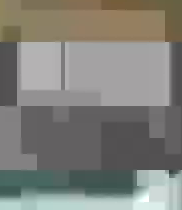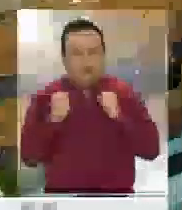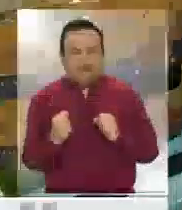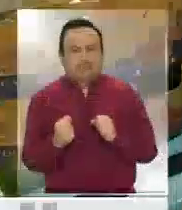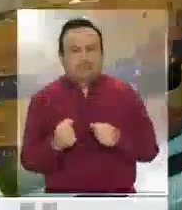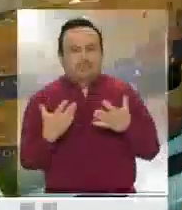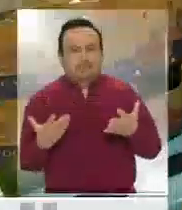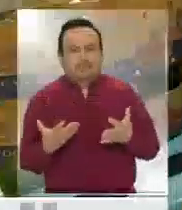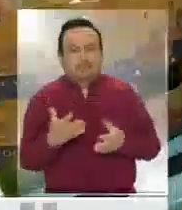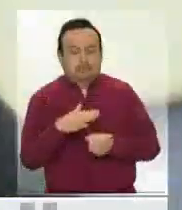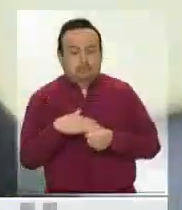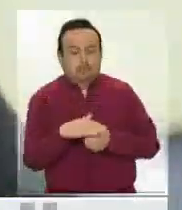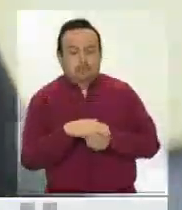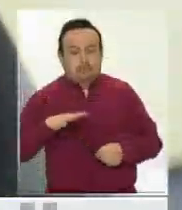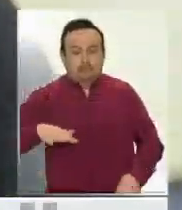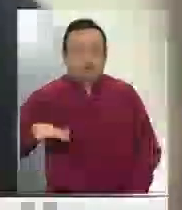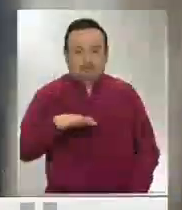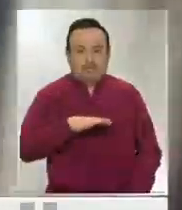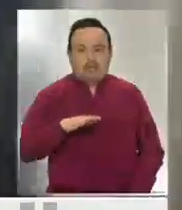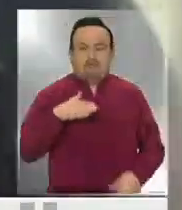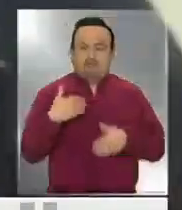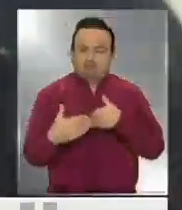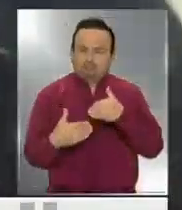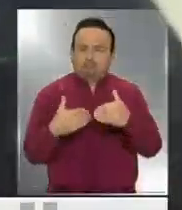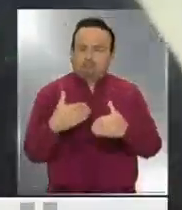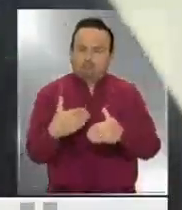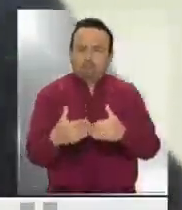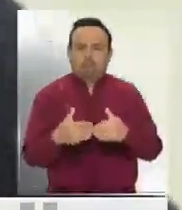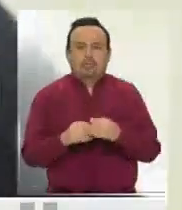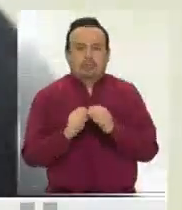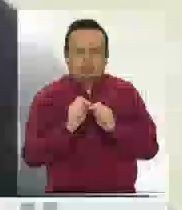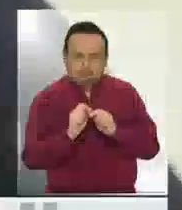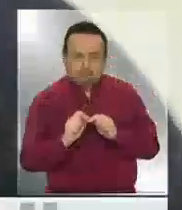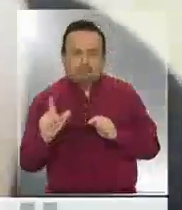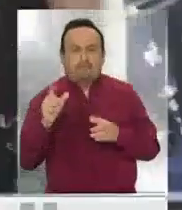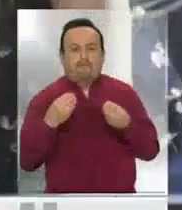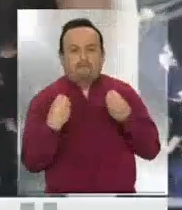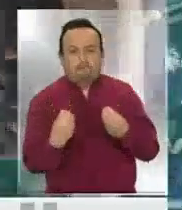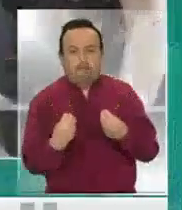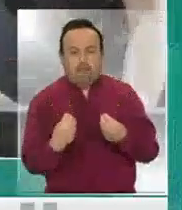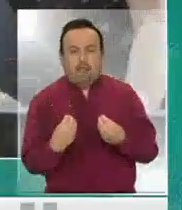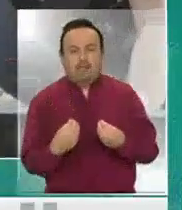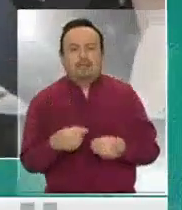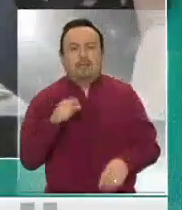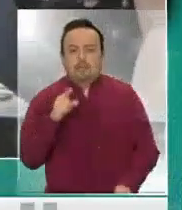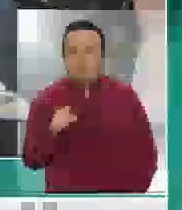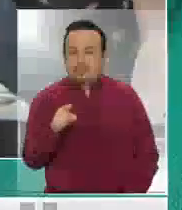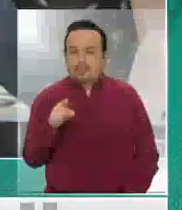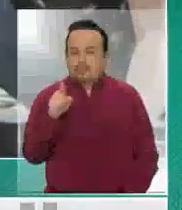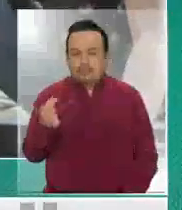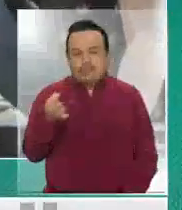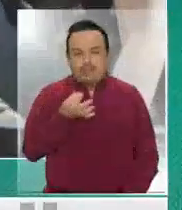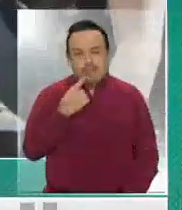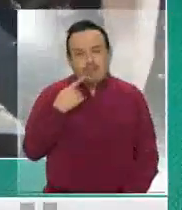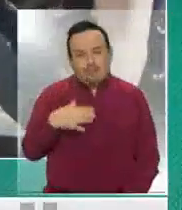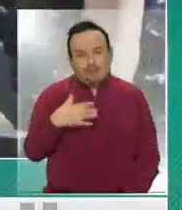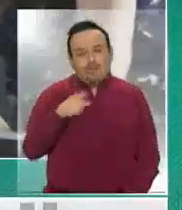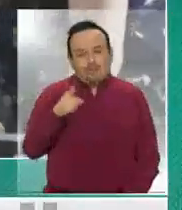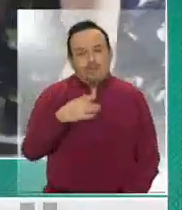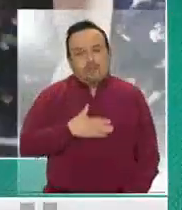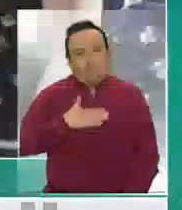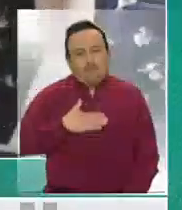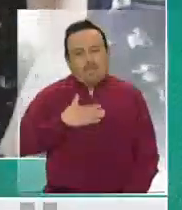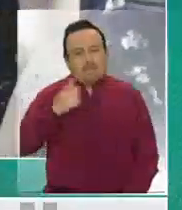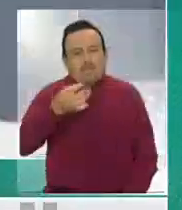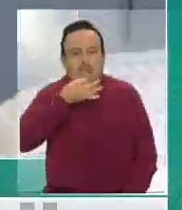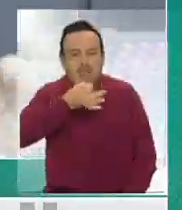y con una situación social relativamente buena. José, es que hay un punto súper interesante que a mí me gustaría que usted